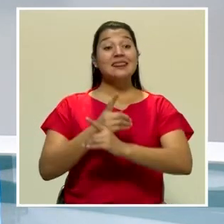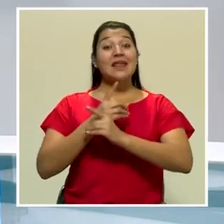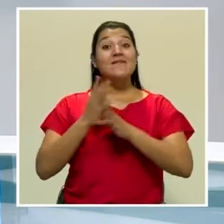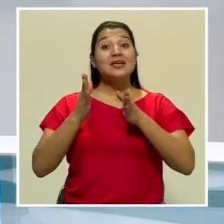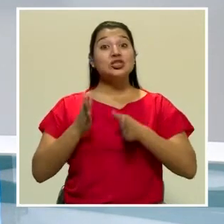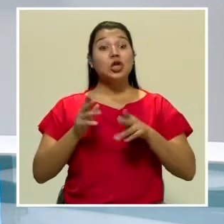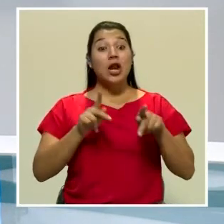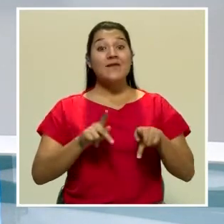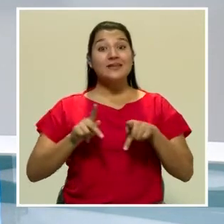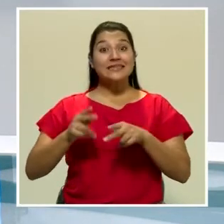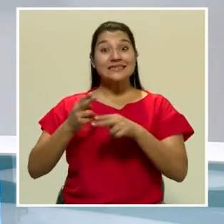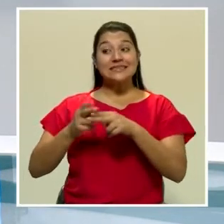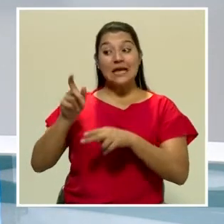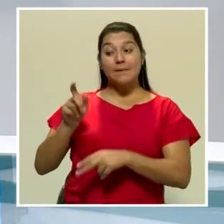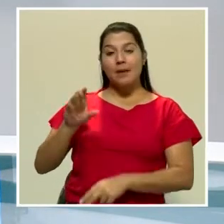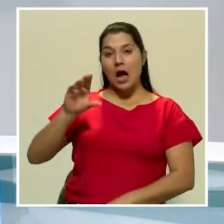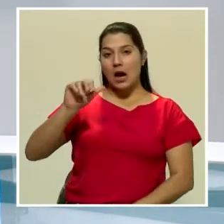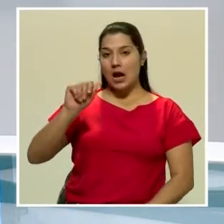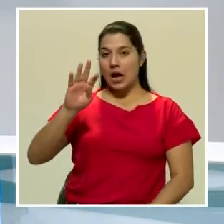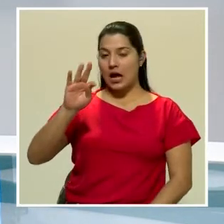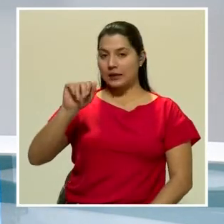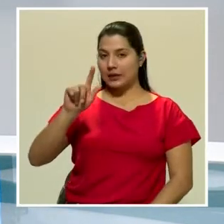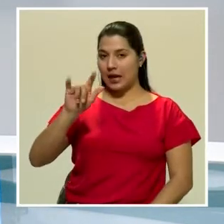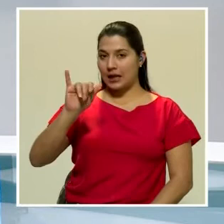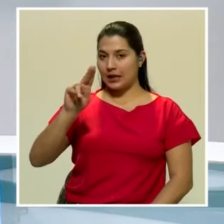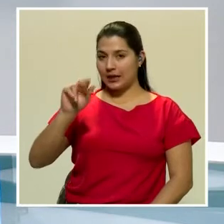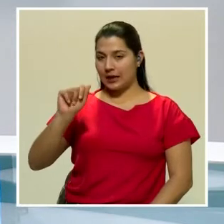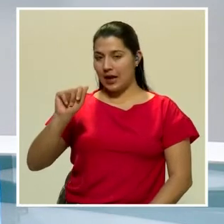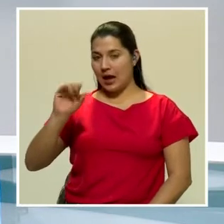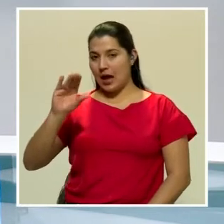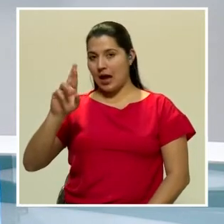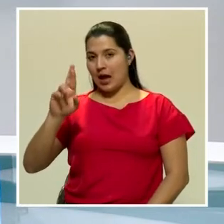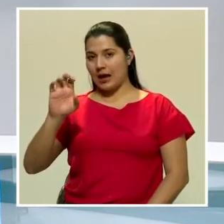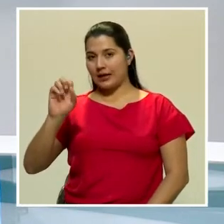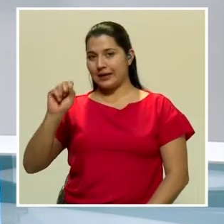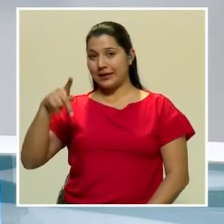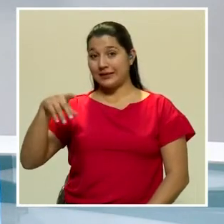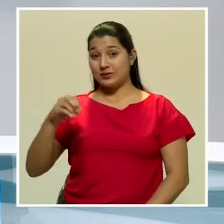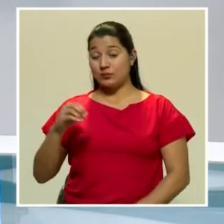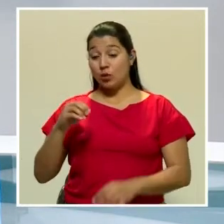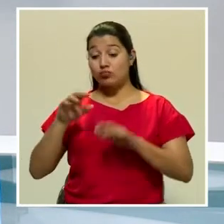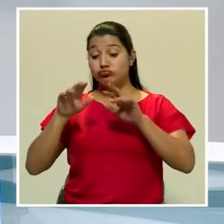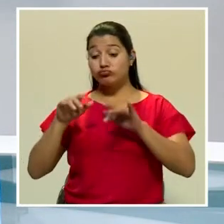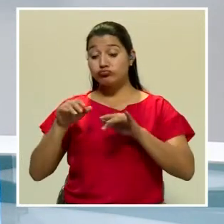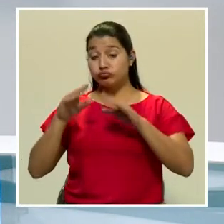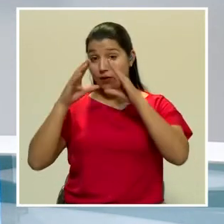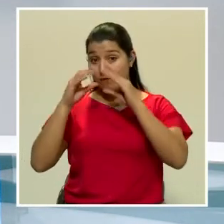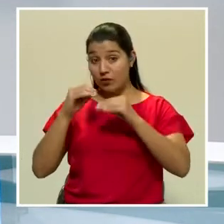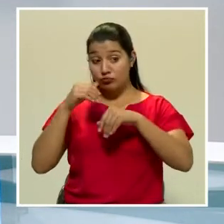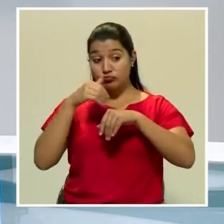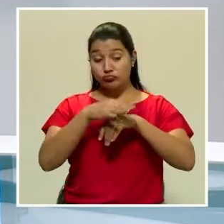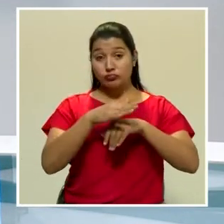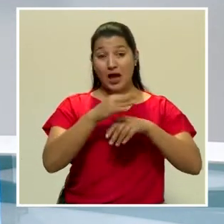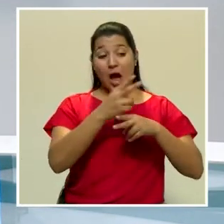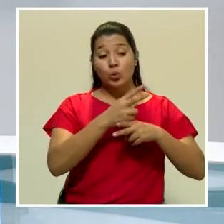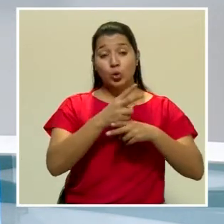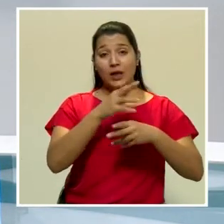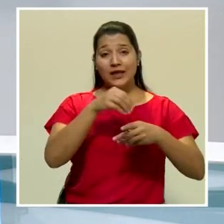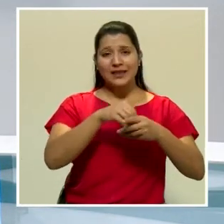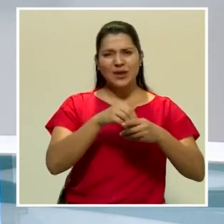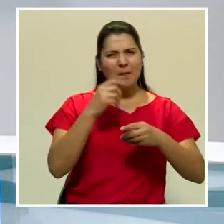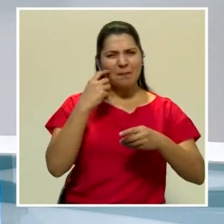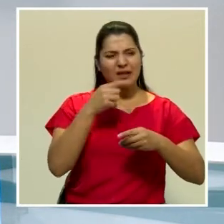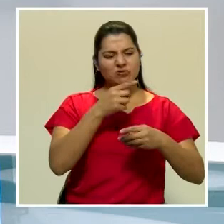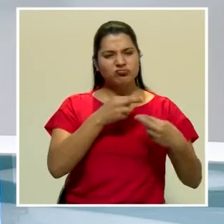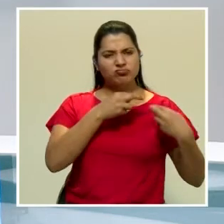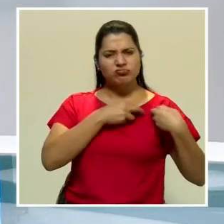los habitantes, Catalina Crespo, envió al Ministerio Público un informe de la auditoría interna para que investigue el